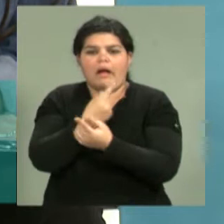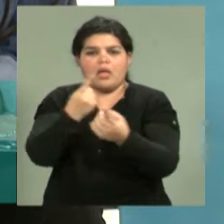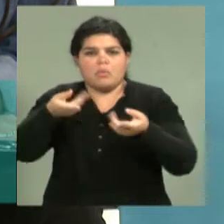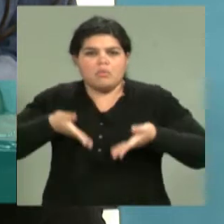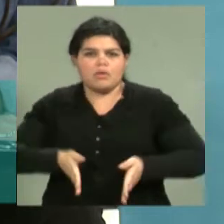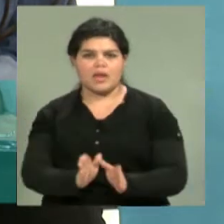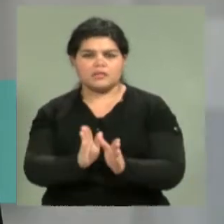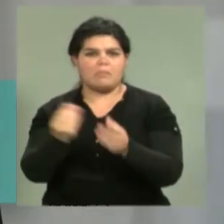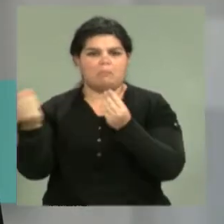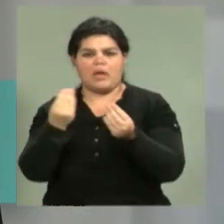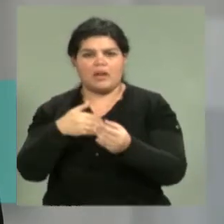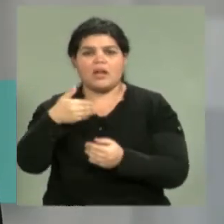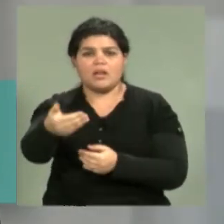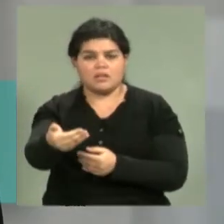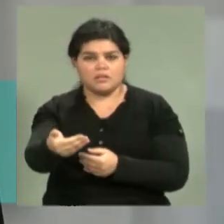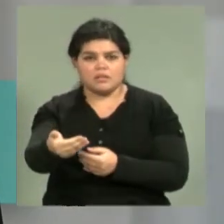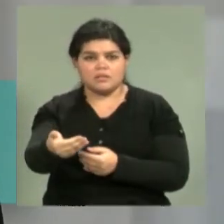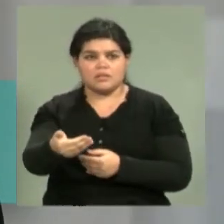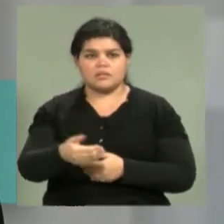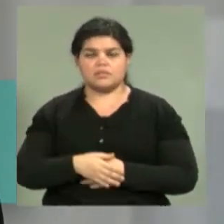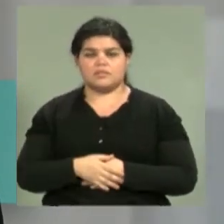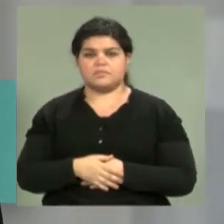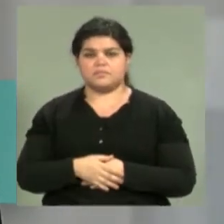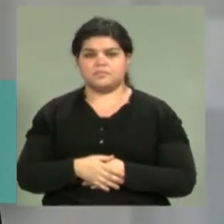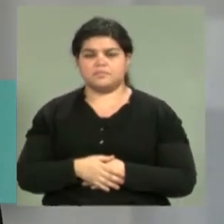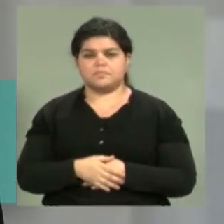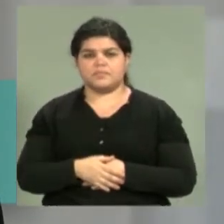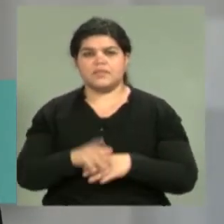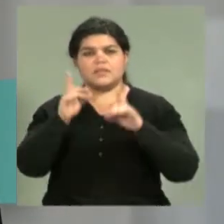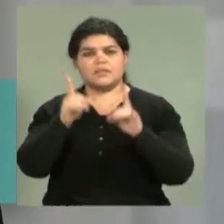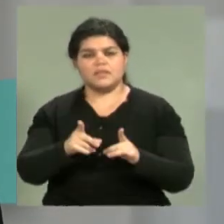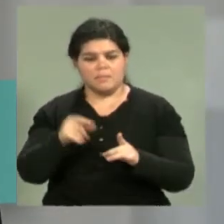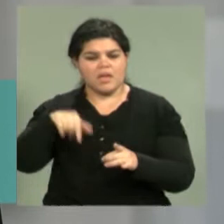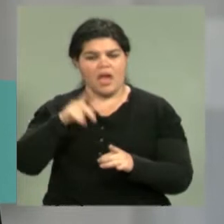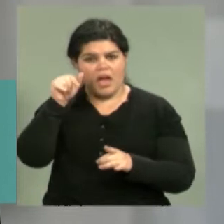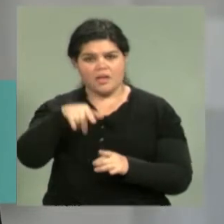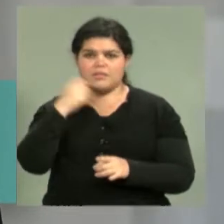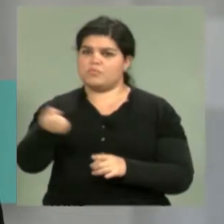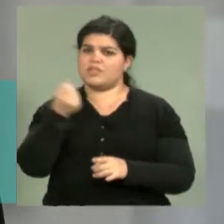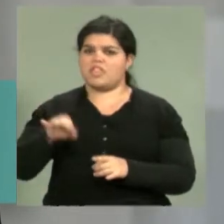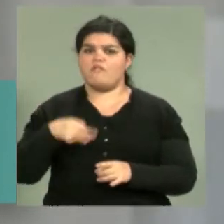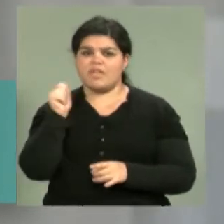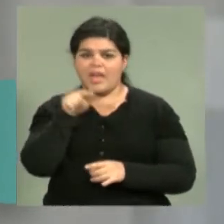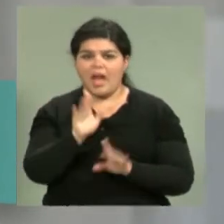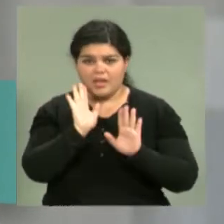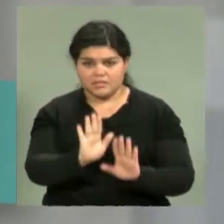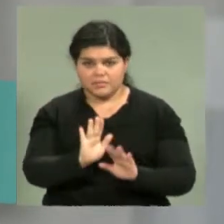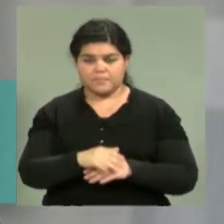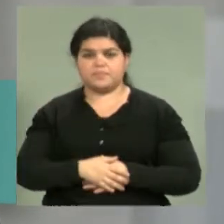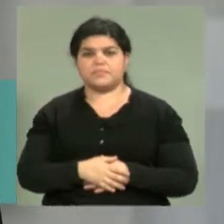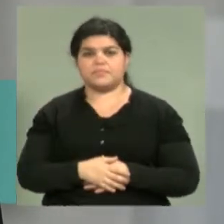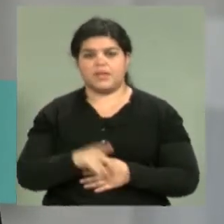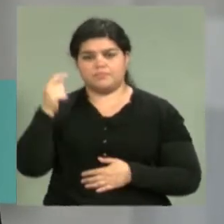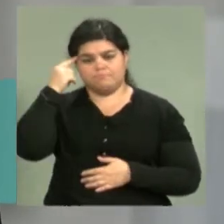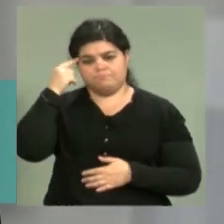algo y por algo, ¿no? Entonces también creo que pasa por ahí principalmente la vida. Ahora, desde un punto